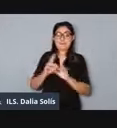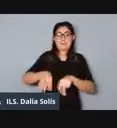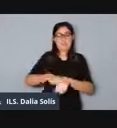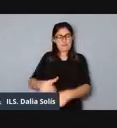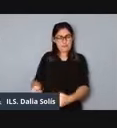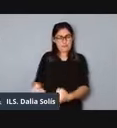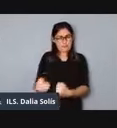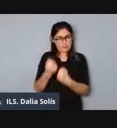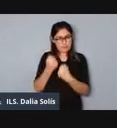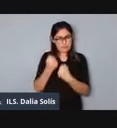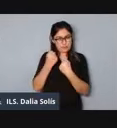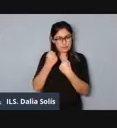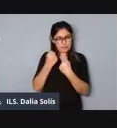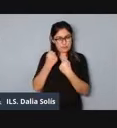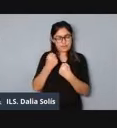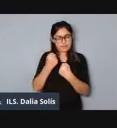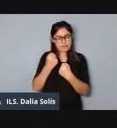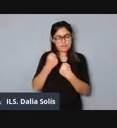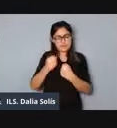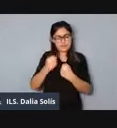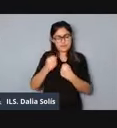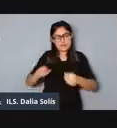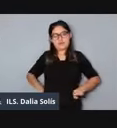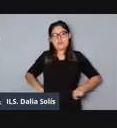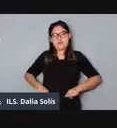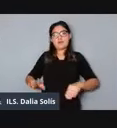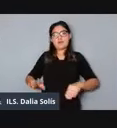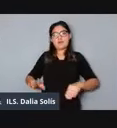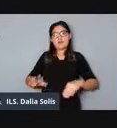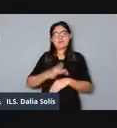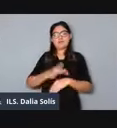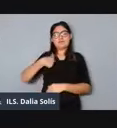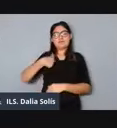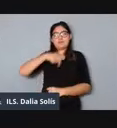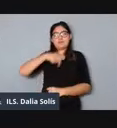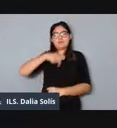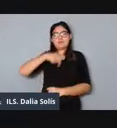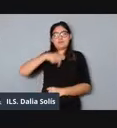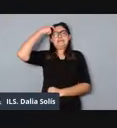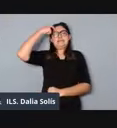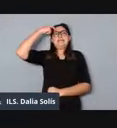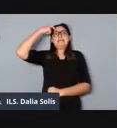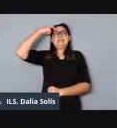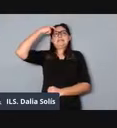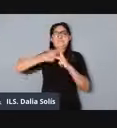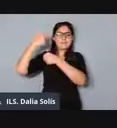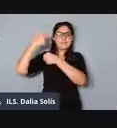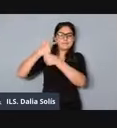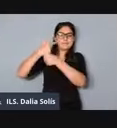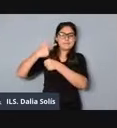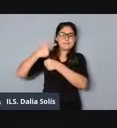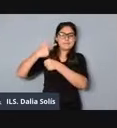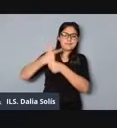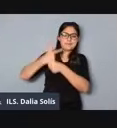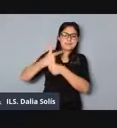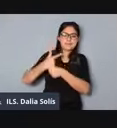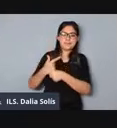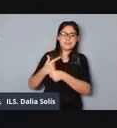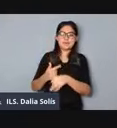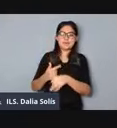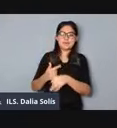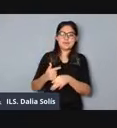una conciencia moral, se vuelve, nosotros como seres humanos en la etapa adulta mayor o en la vejez, nos volvemos más